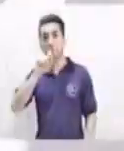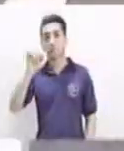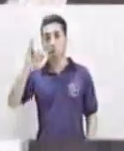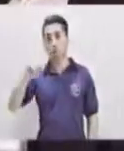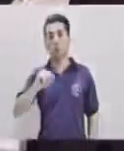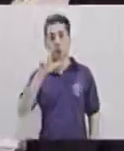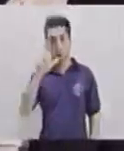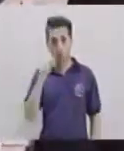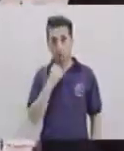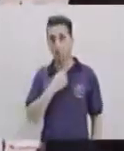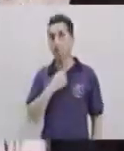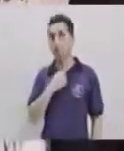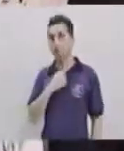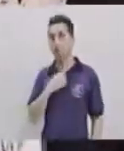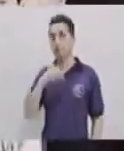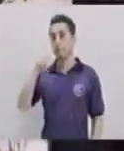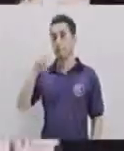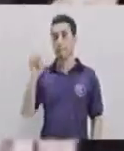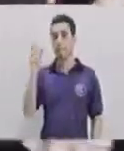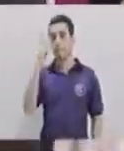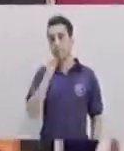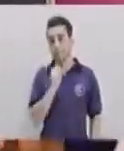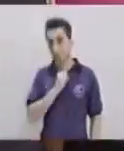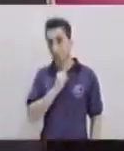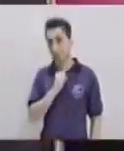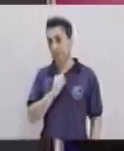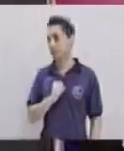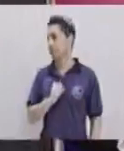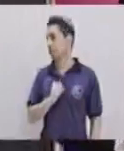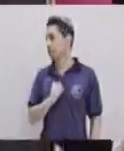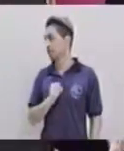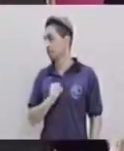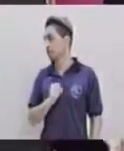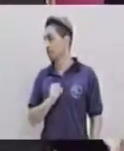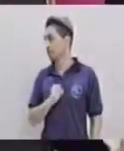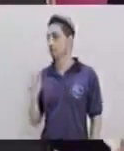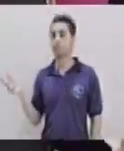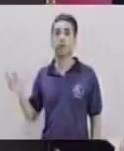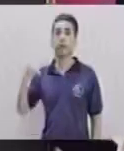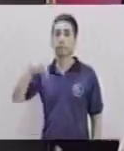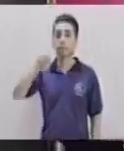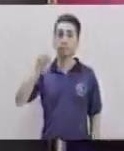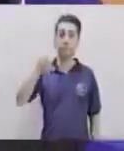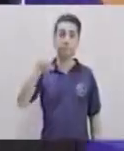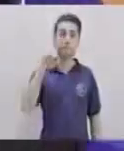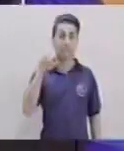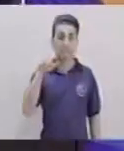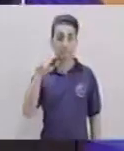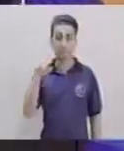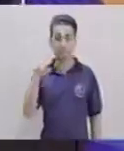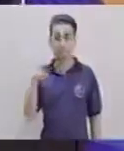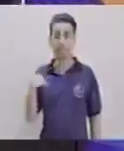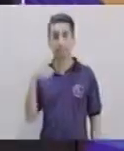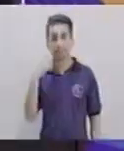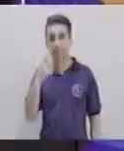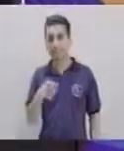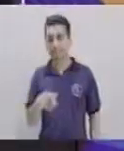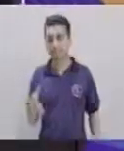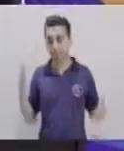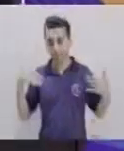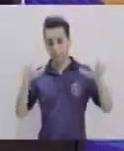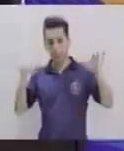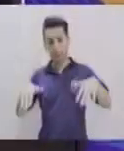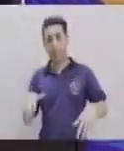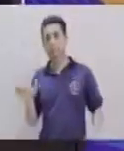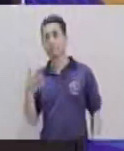mes, la palabra es mes, y pez. Los que viven cerca de la